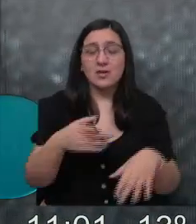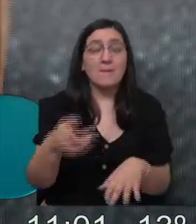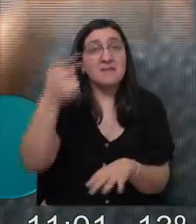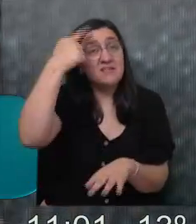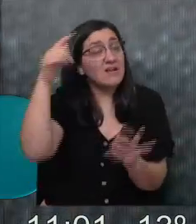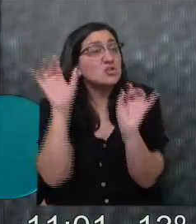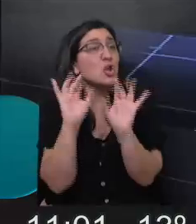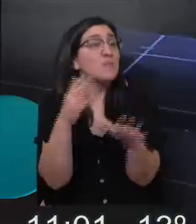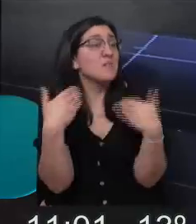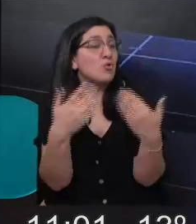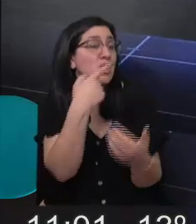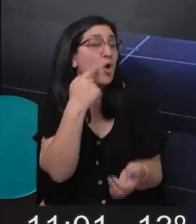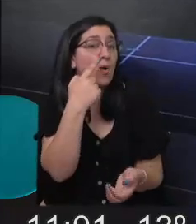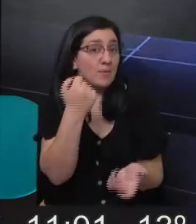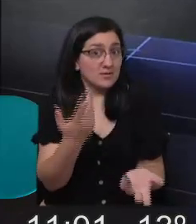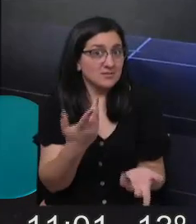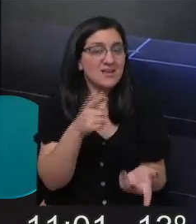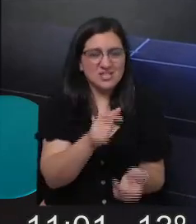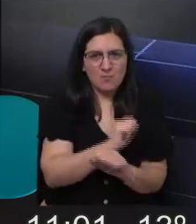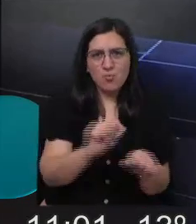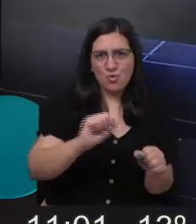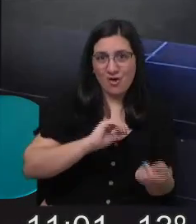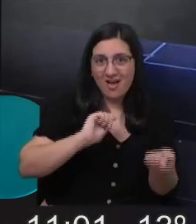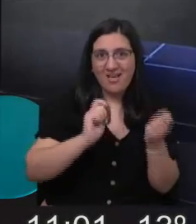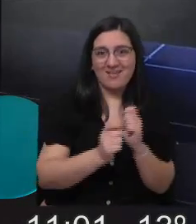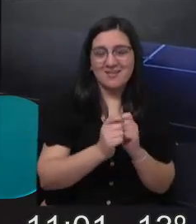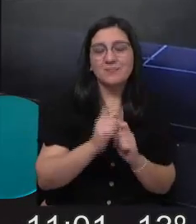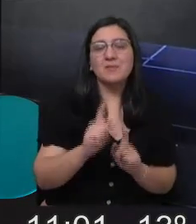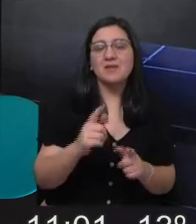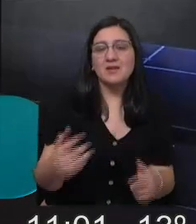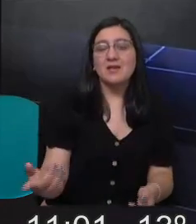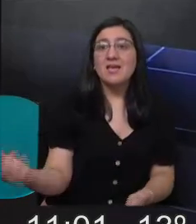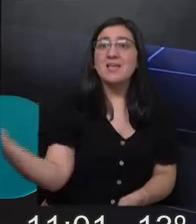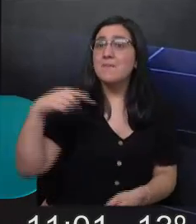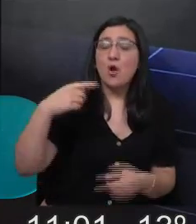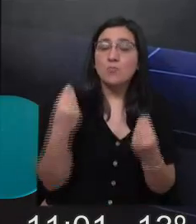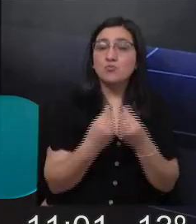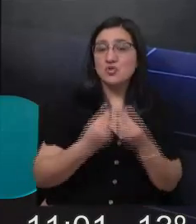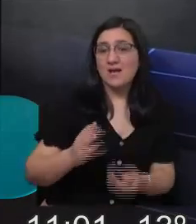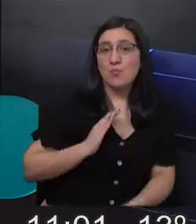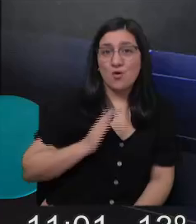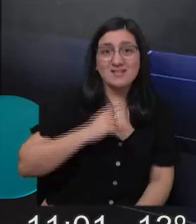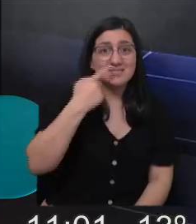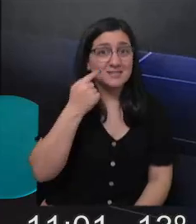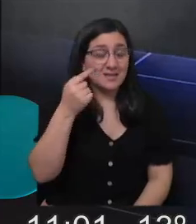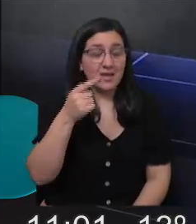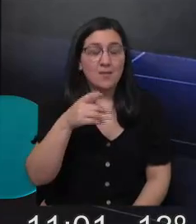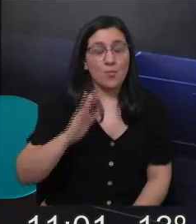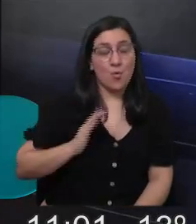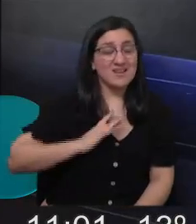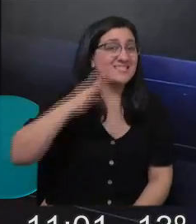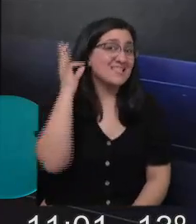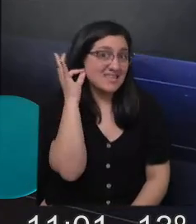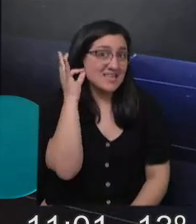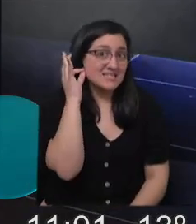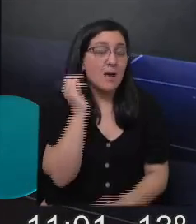dada solamente para el género masculino, sino que además inspiró a muchas niñas y mujeres a poder hacer este deporte.